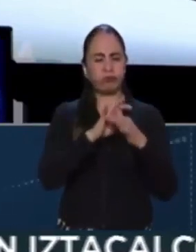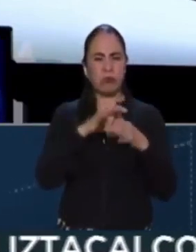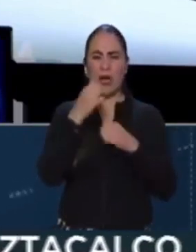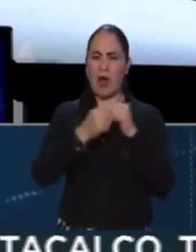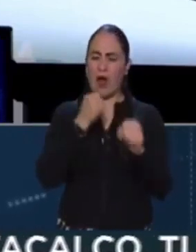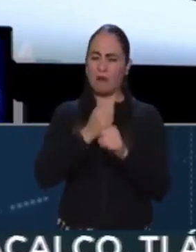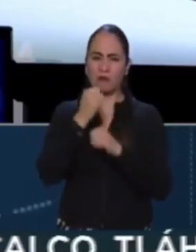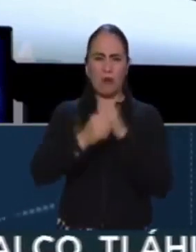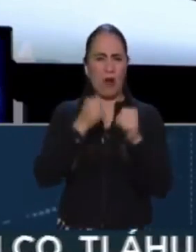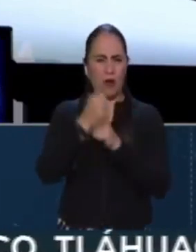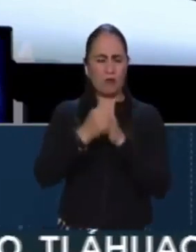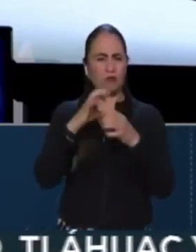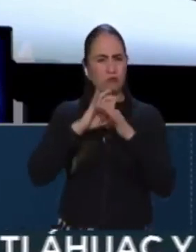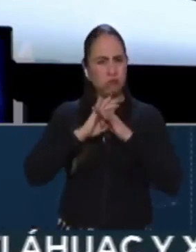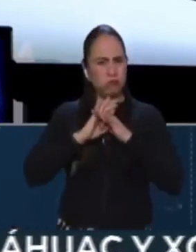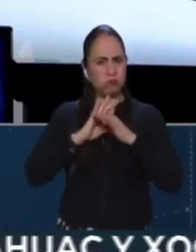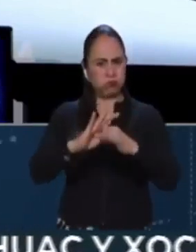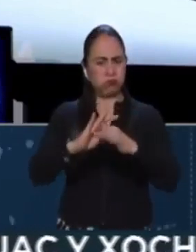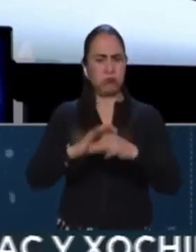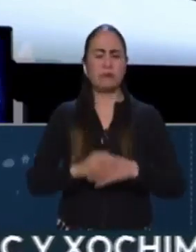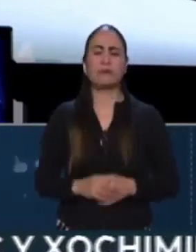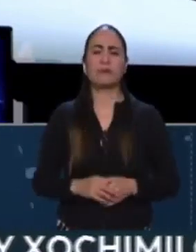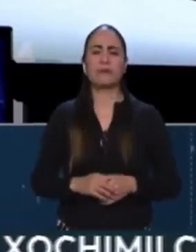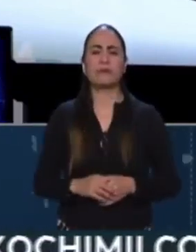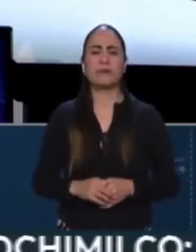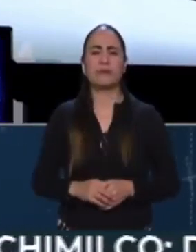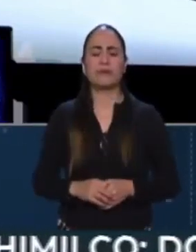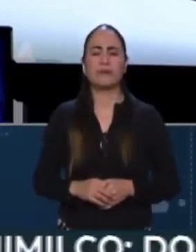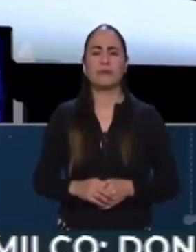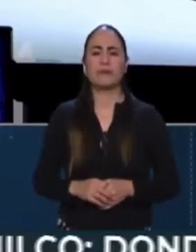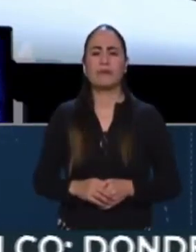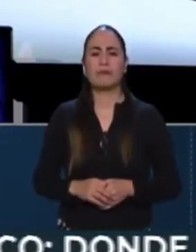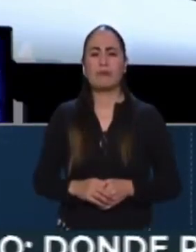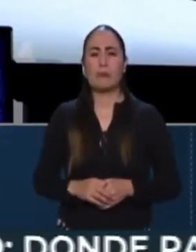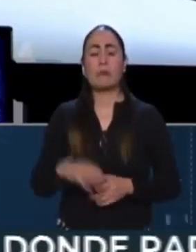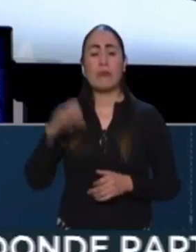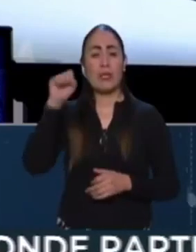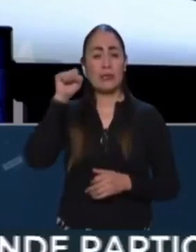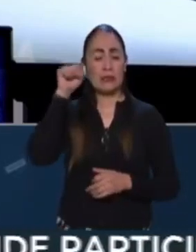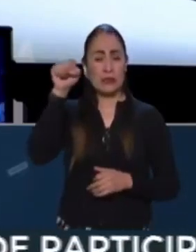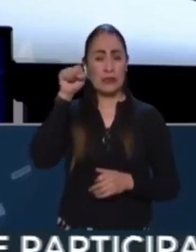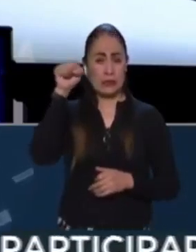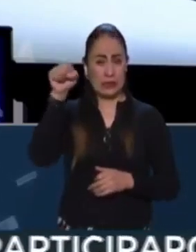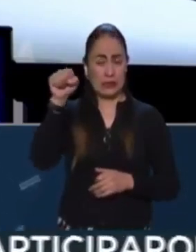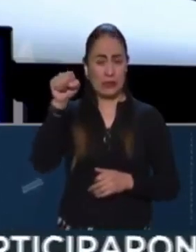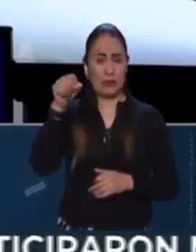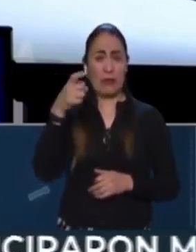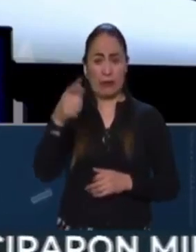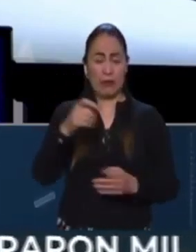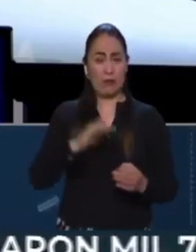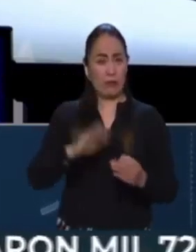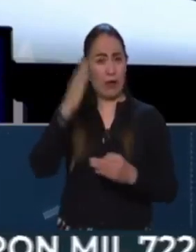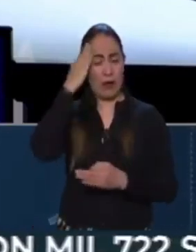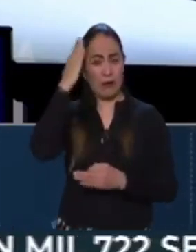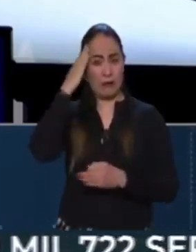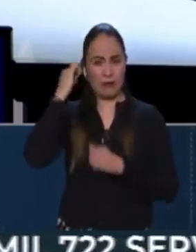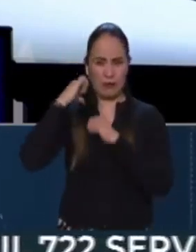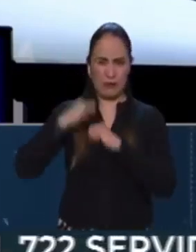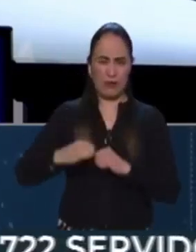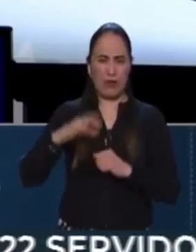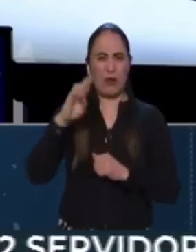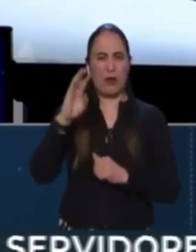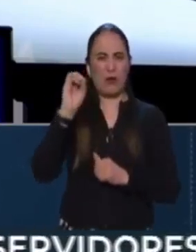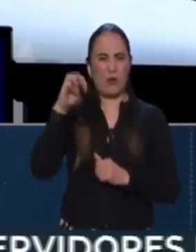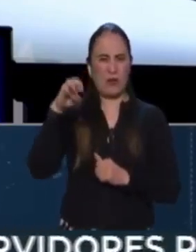años y bueno, tratándosela de acabar, el sindicato al frente, que estaba al frente, Romero Deschamps, pues